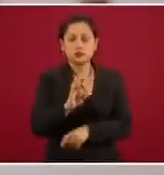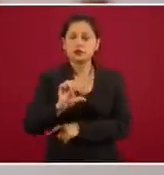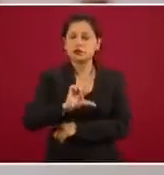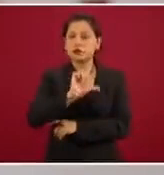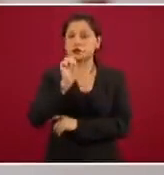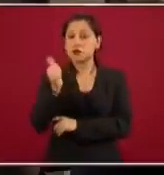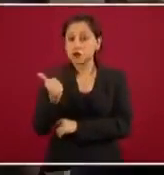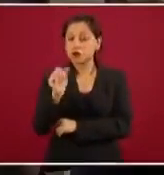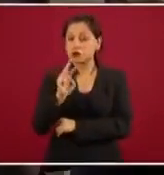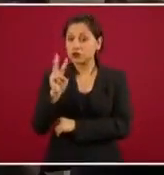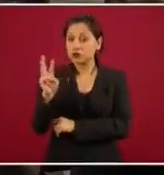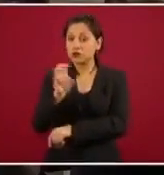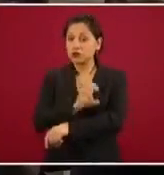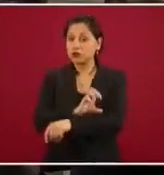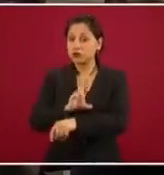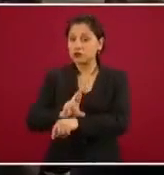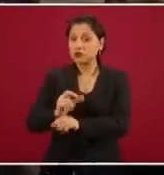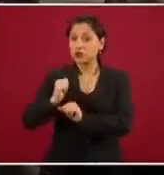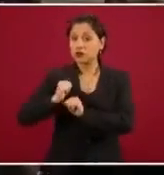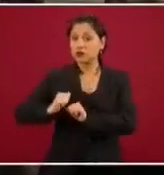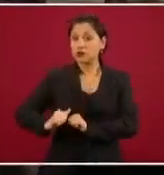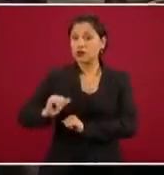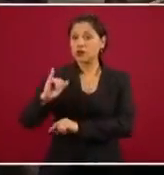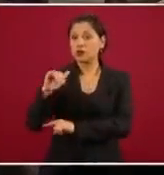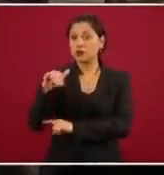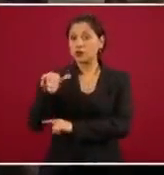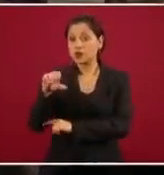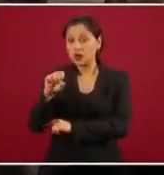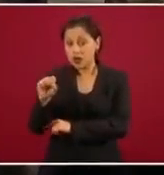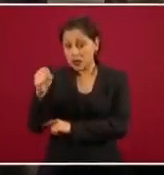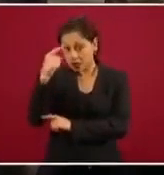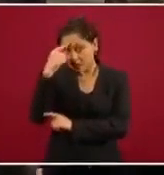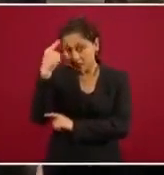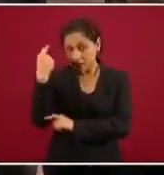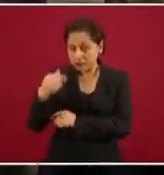Mexicano del Seguro Social para que tengamos un entrenamiento muy intensivo durante 15 días.